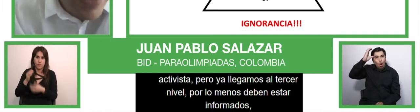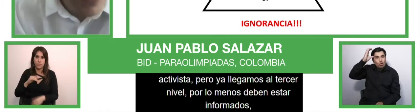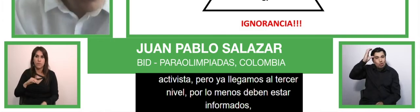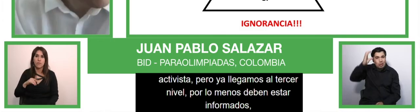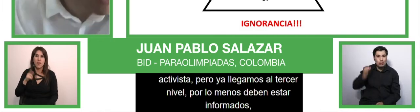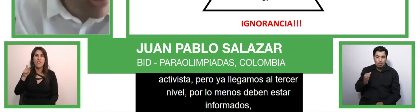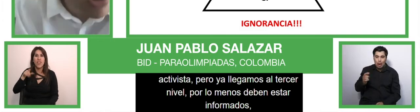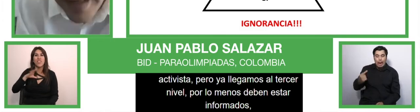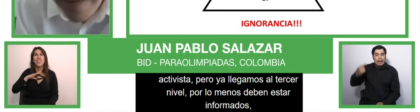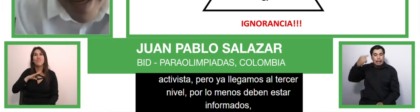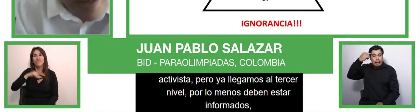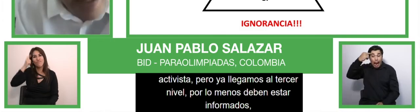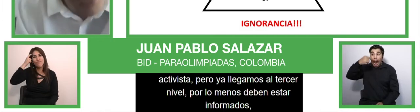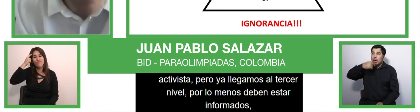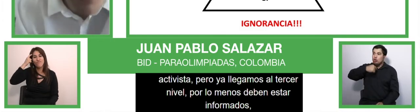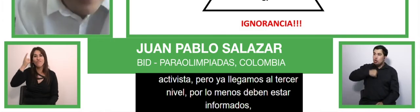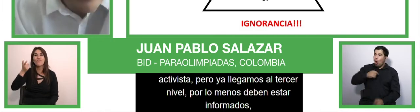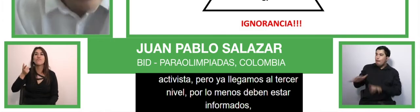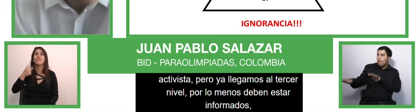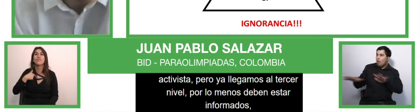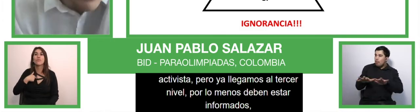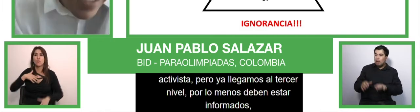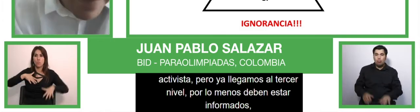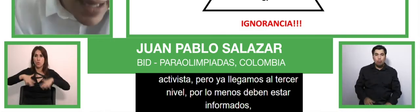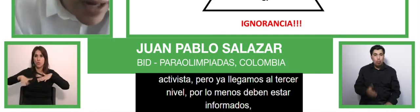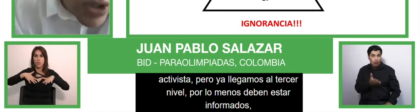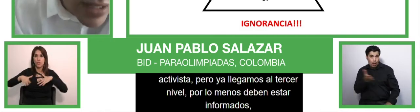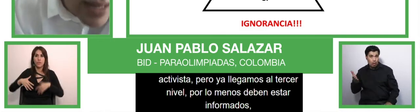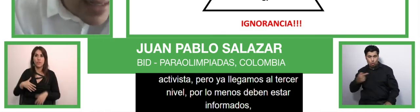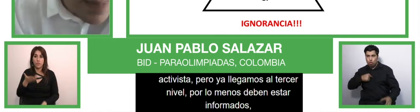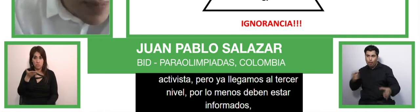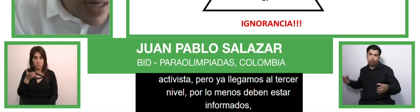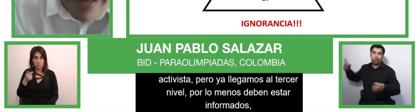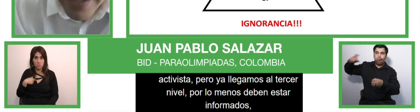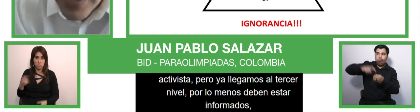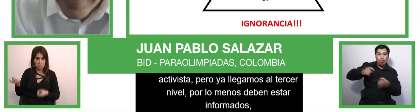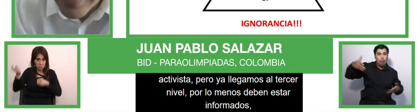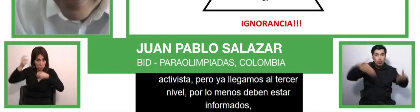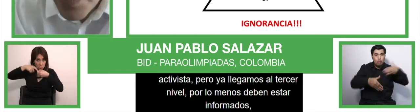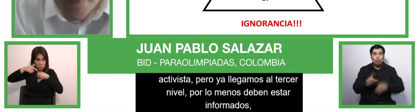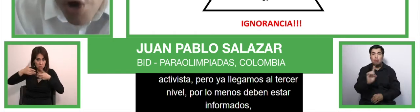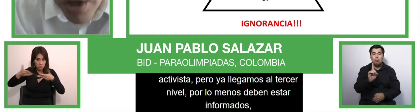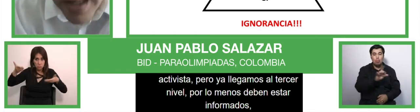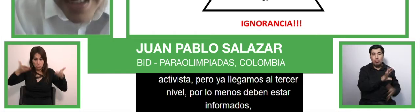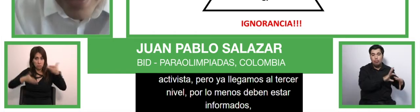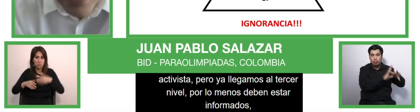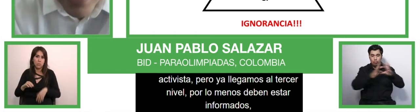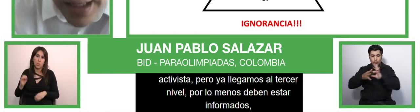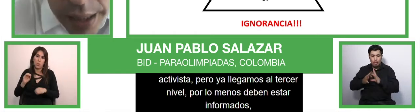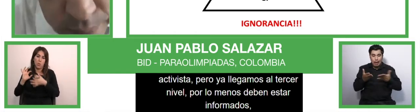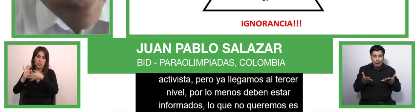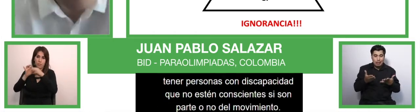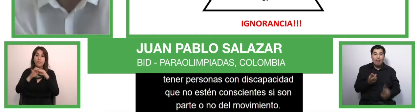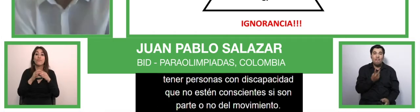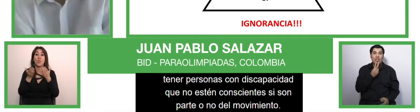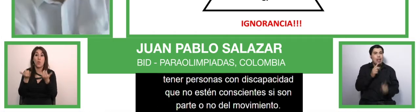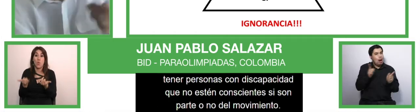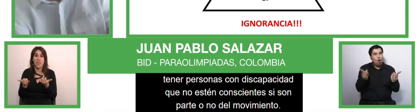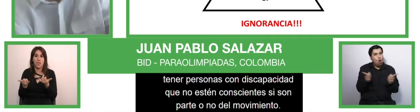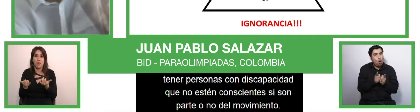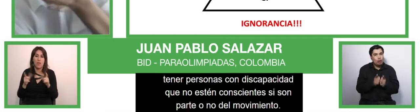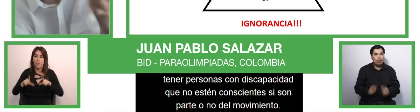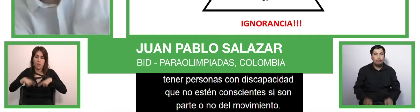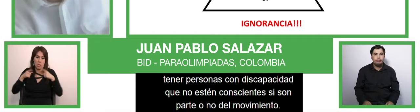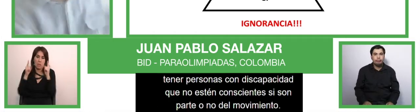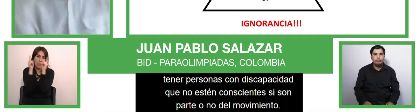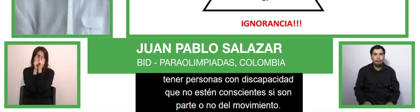un movimiento. No significa que les toque inmolarse, especialmente a los atletas, porque la vida de los atletas es muy corta, la